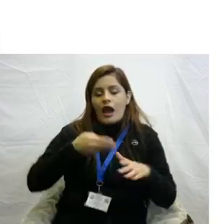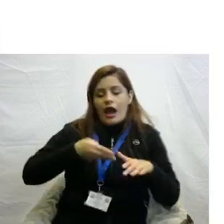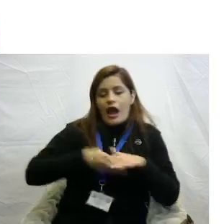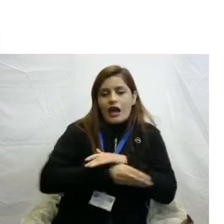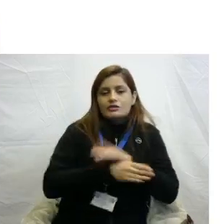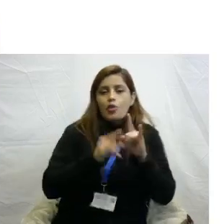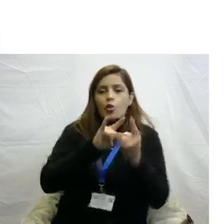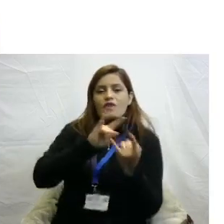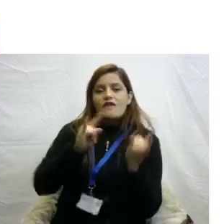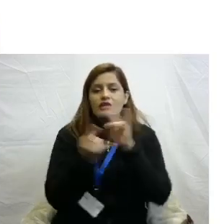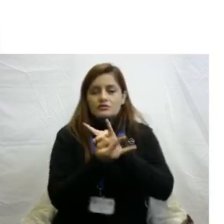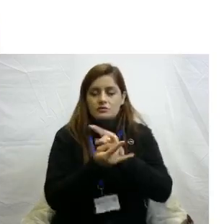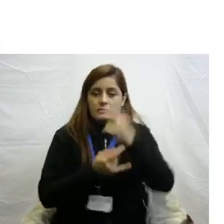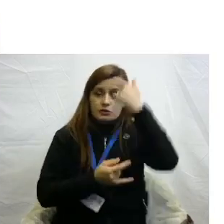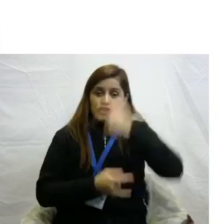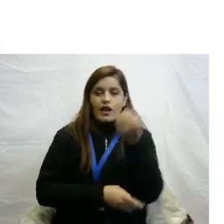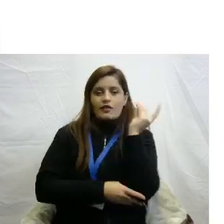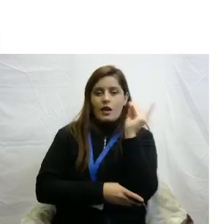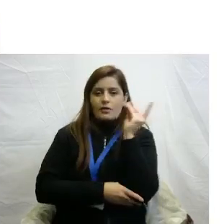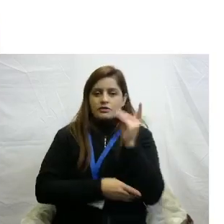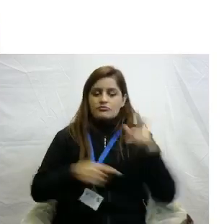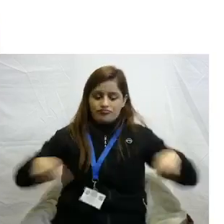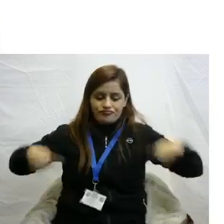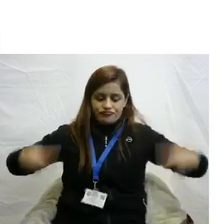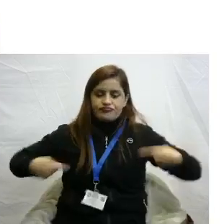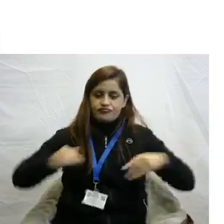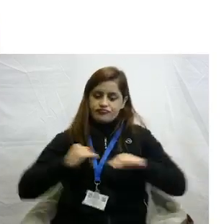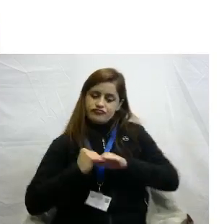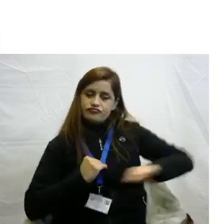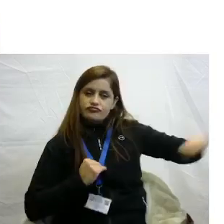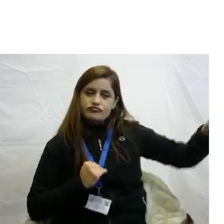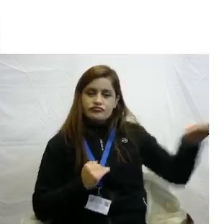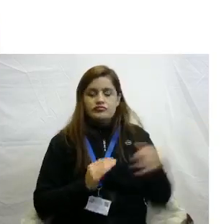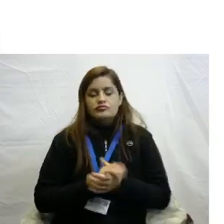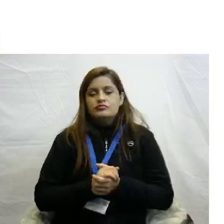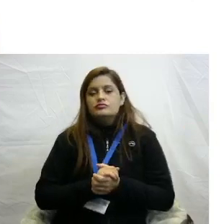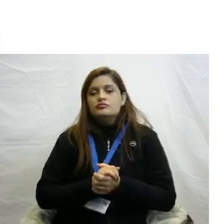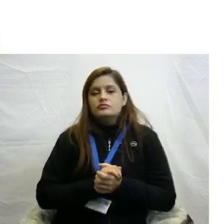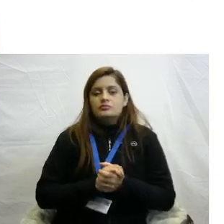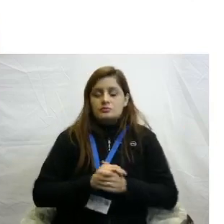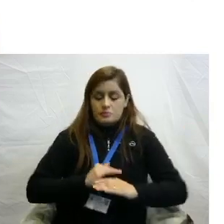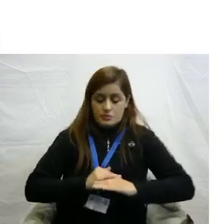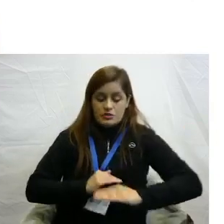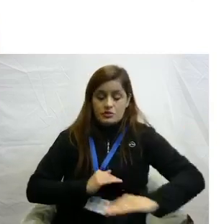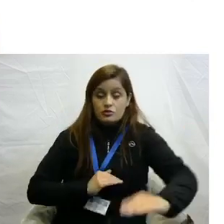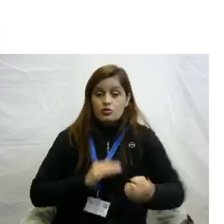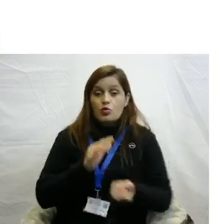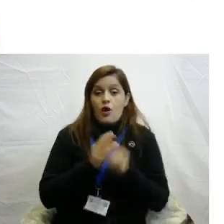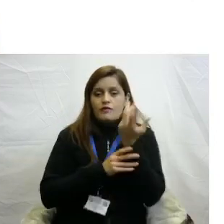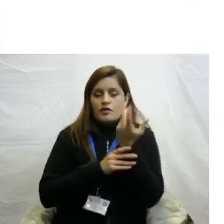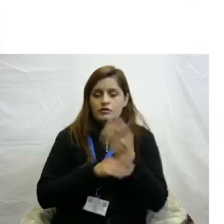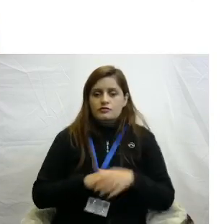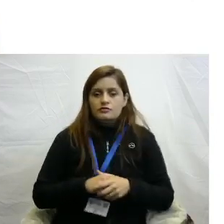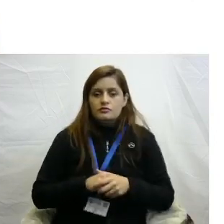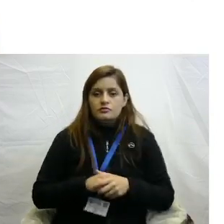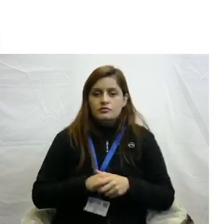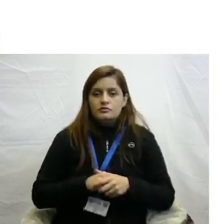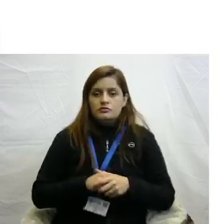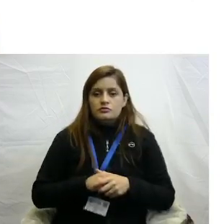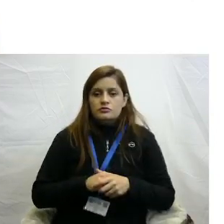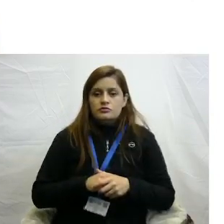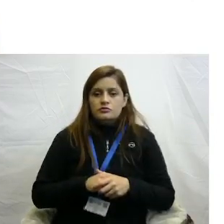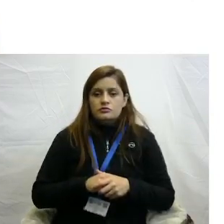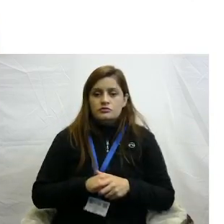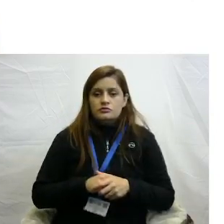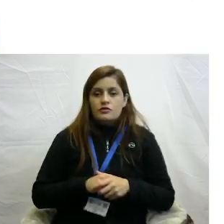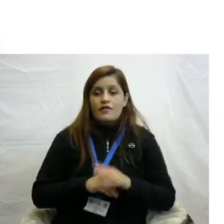muy importante, con la ejecución de rampas, el nuevo revestimiento de pisos en los patios, y también